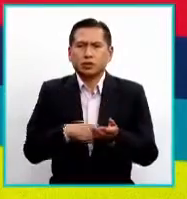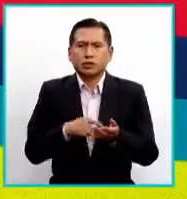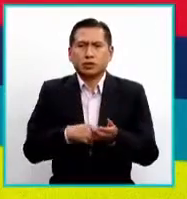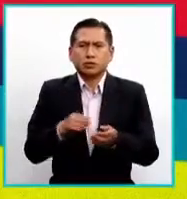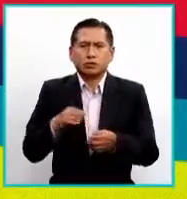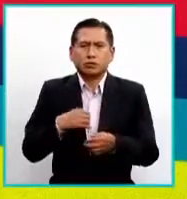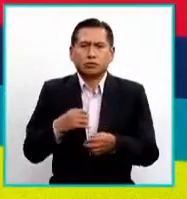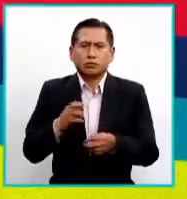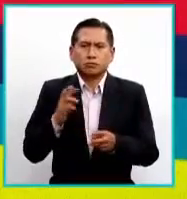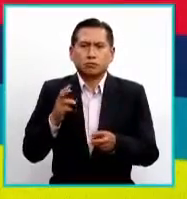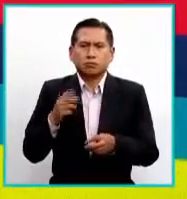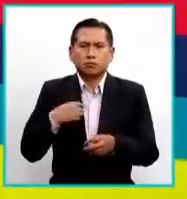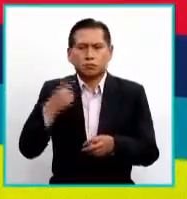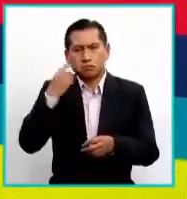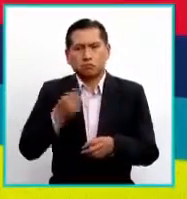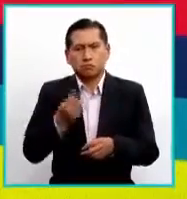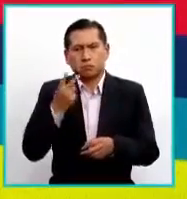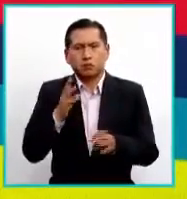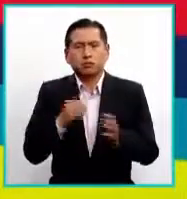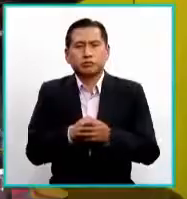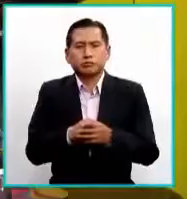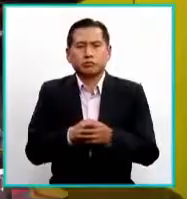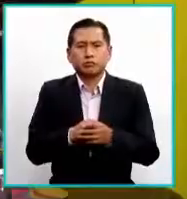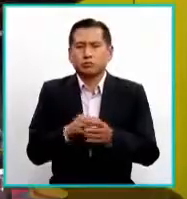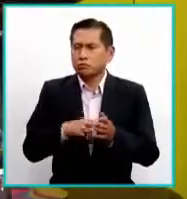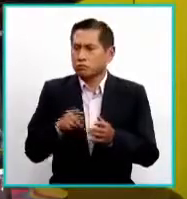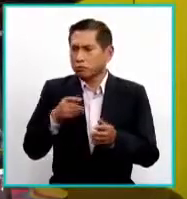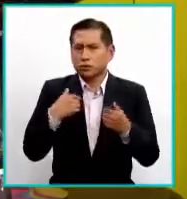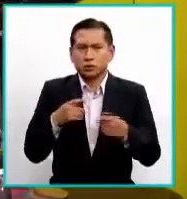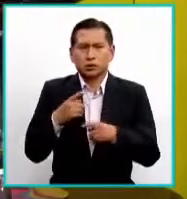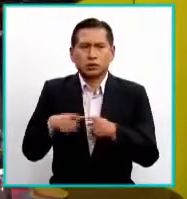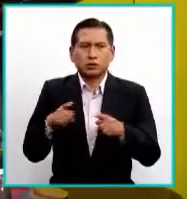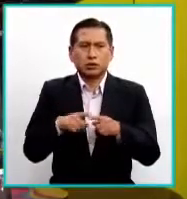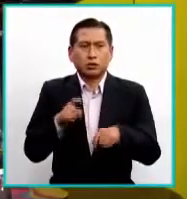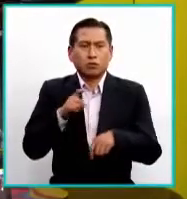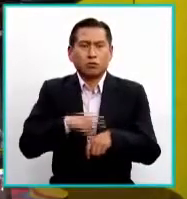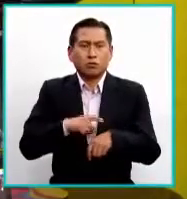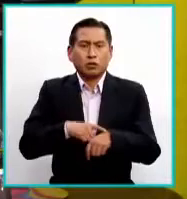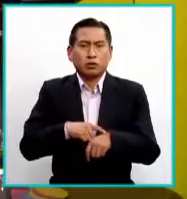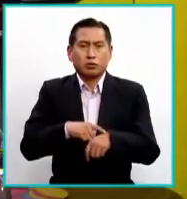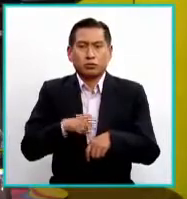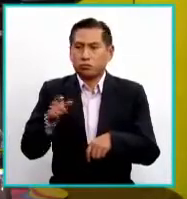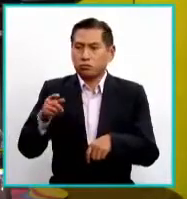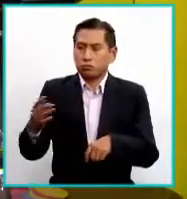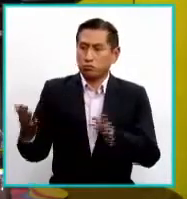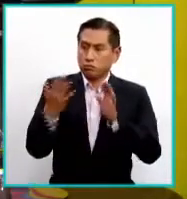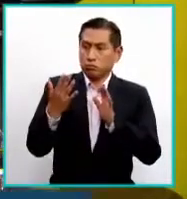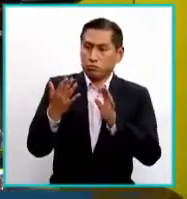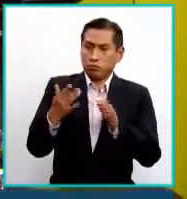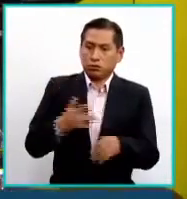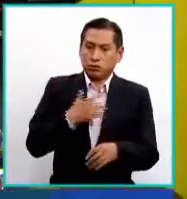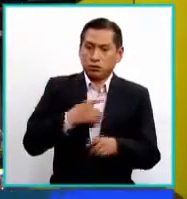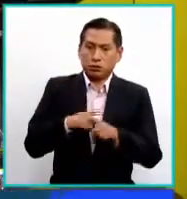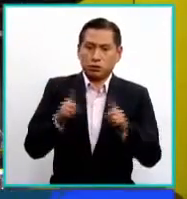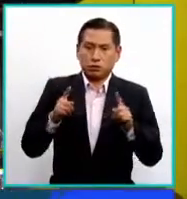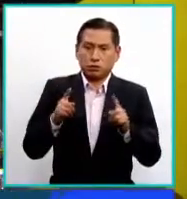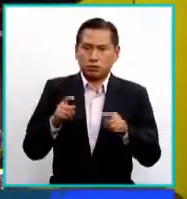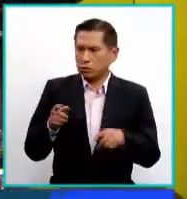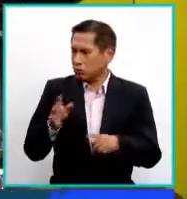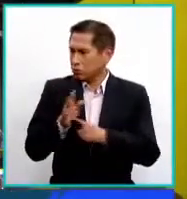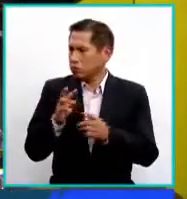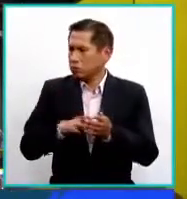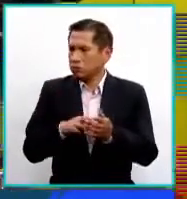pienso y veo, digamos. Claro, ¿no? Te pregunto cuando... Que las diferencias se dan en el momento en el que te las hacen sentir, digamos, ¿no? Porque... Claro, en el que los